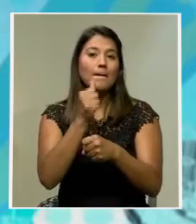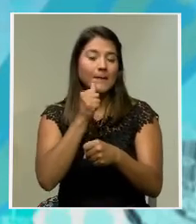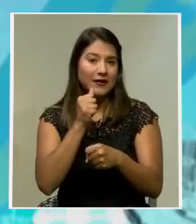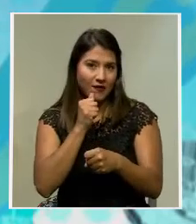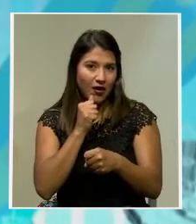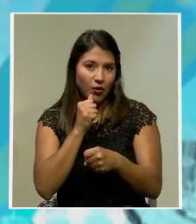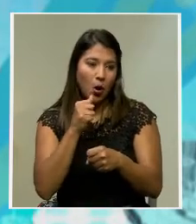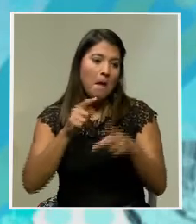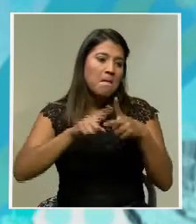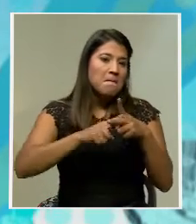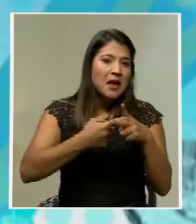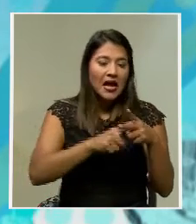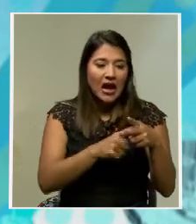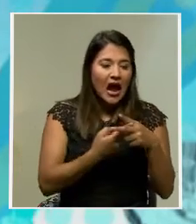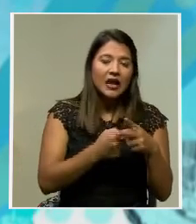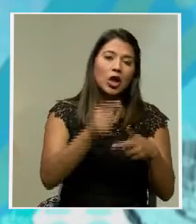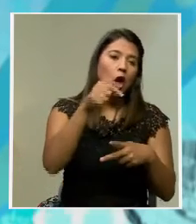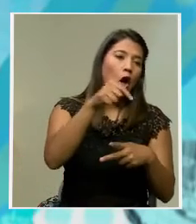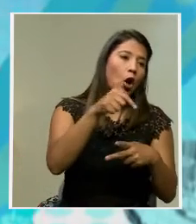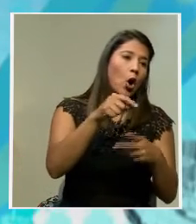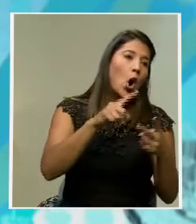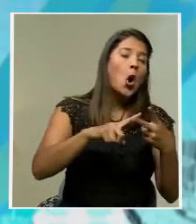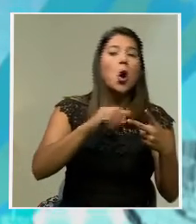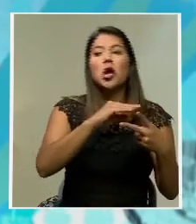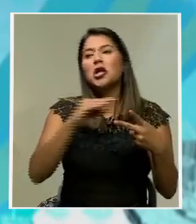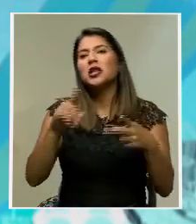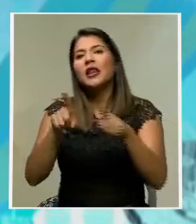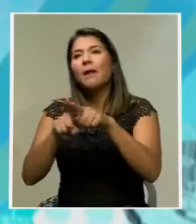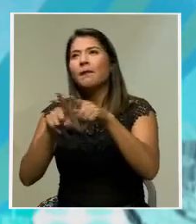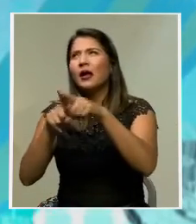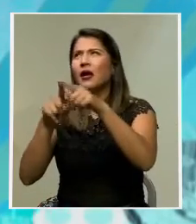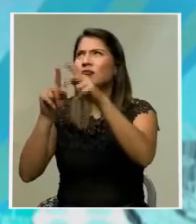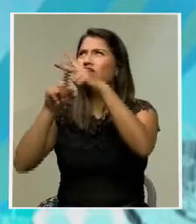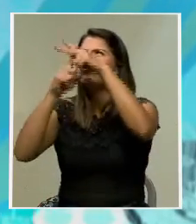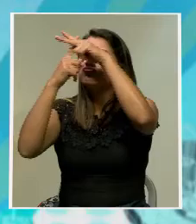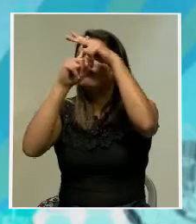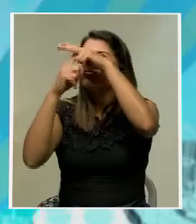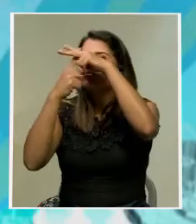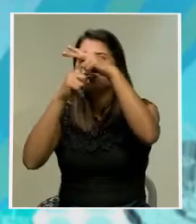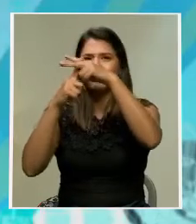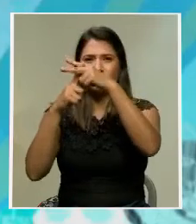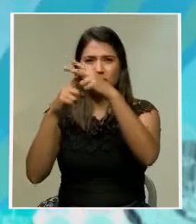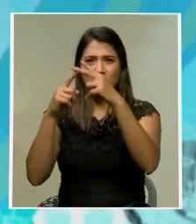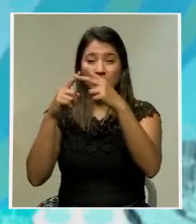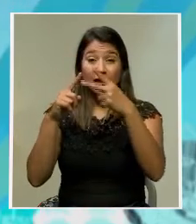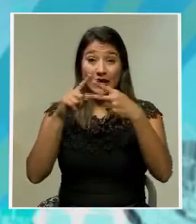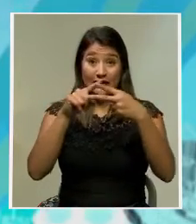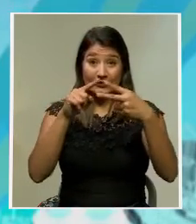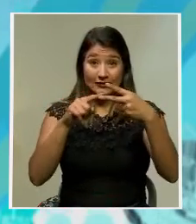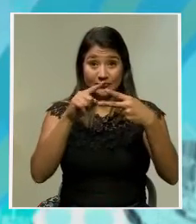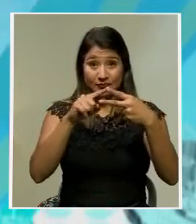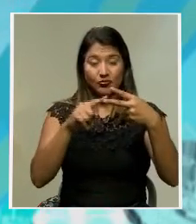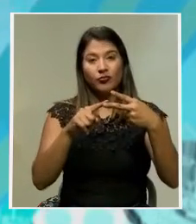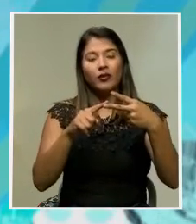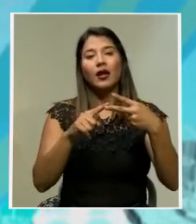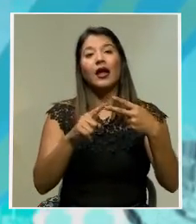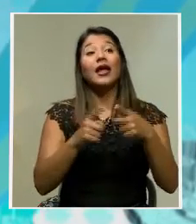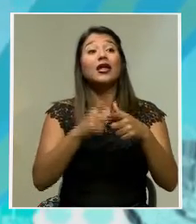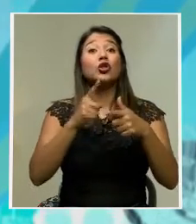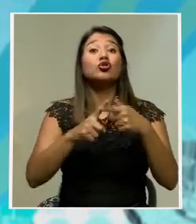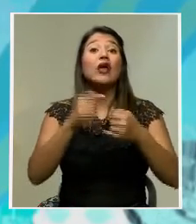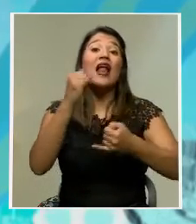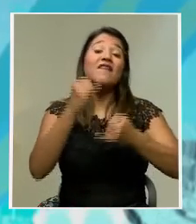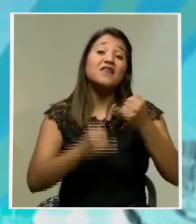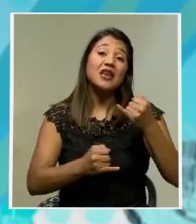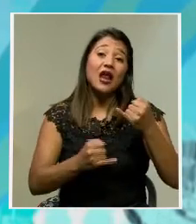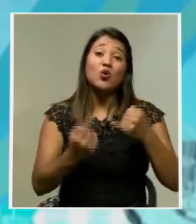es mecánico un día y al otro día trabaja de plomero y tiene 2 patronos en el sector privado, usted al finalizar solo va a tener una